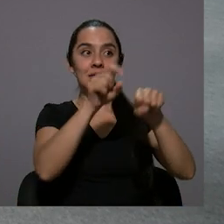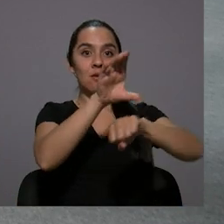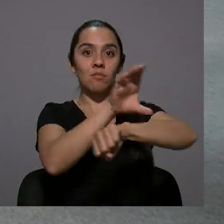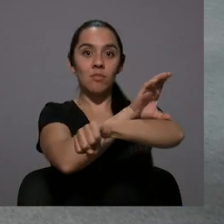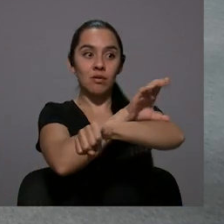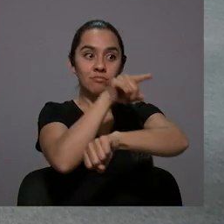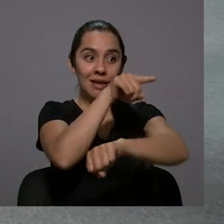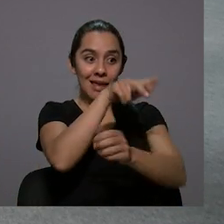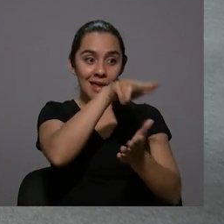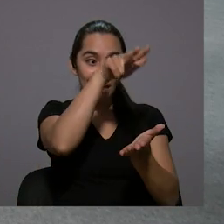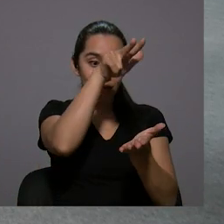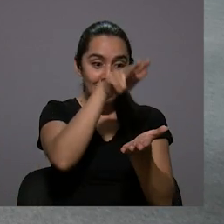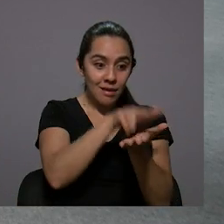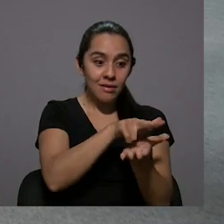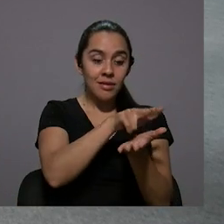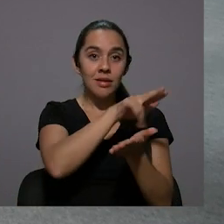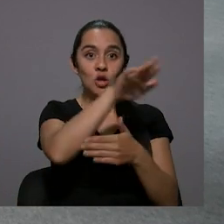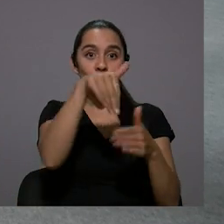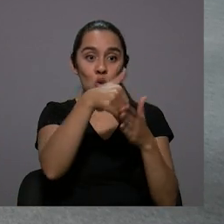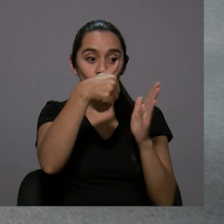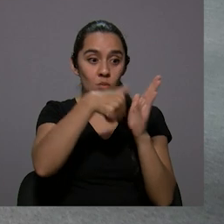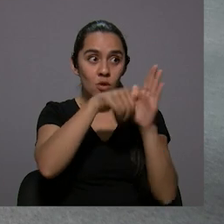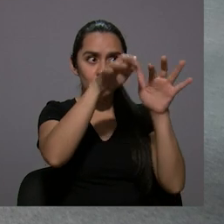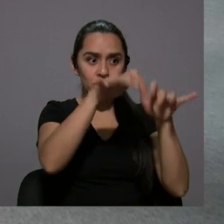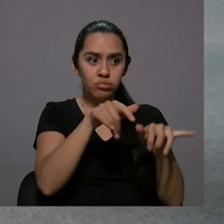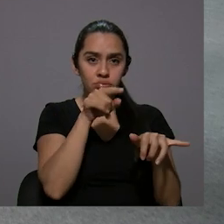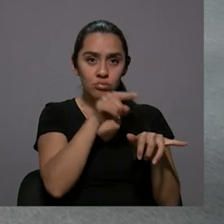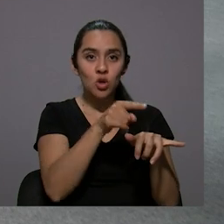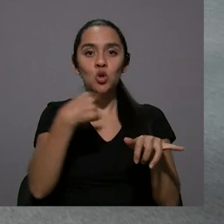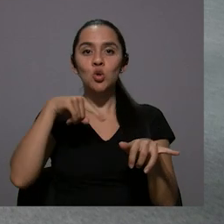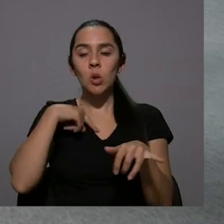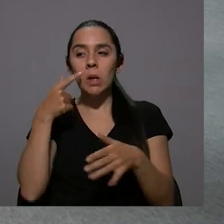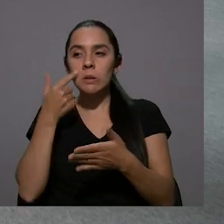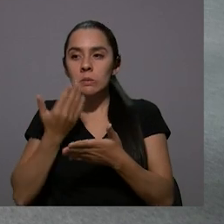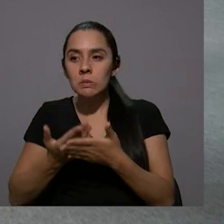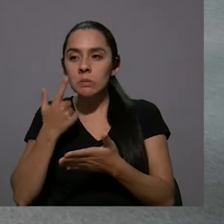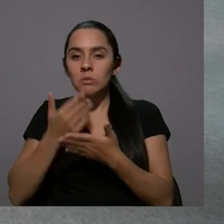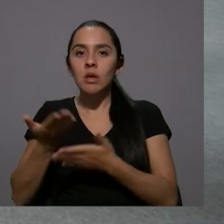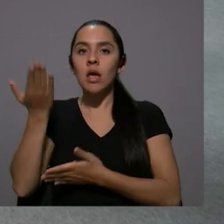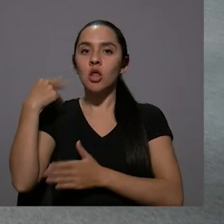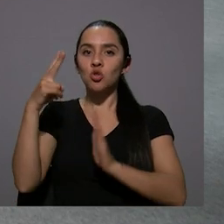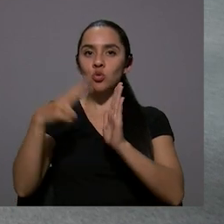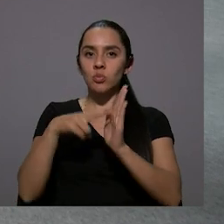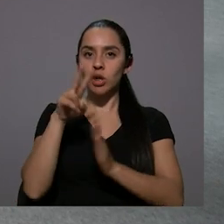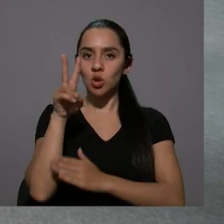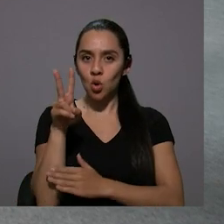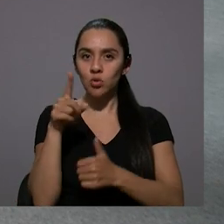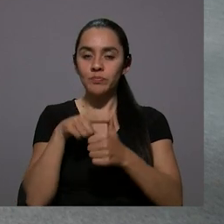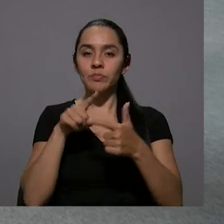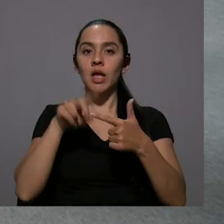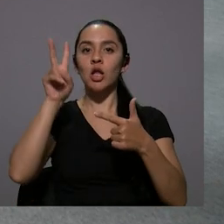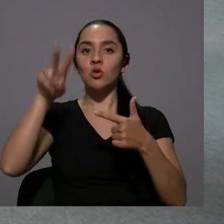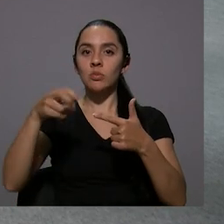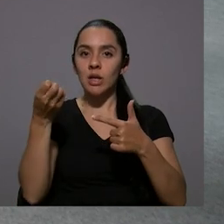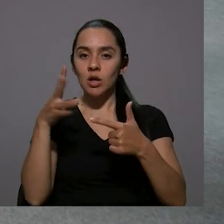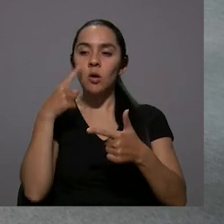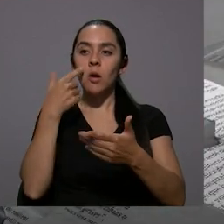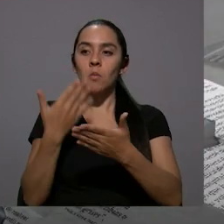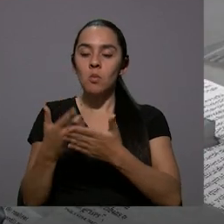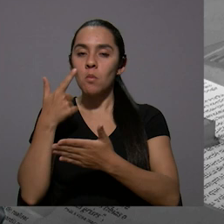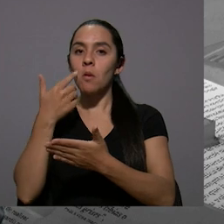acredita el voto y el que hace todo eh lo probamos lo probamos en el 2002 lo probamos en el